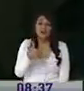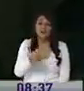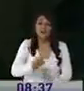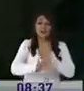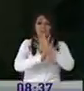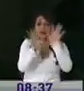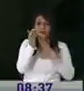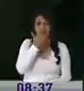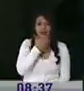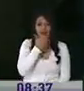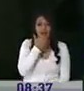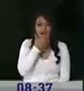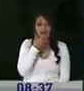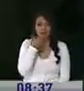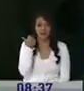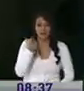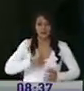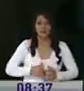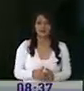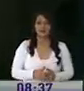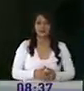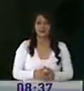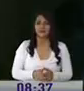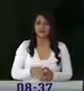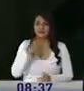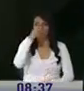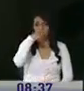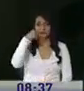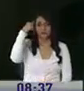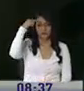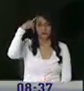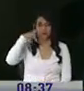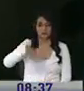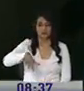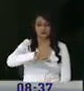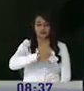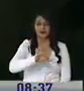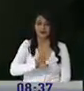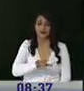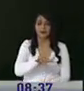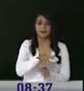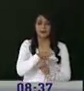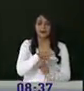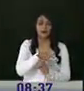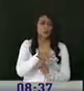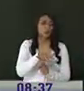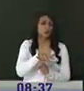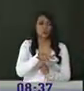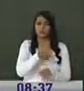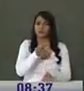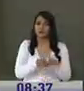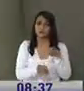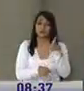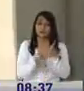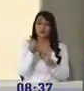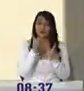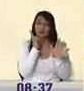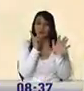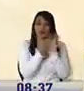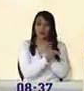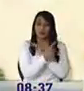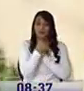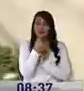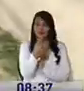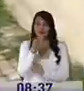vaya calentando como tú lo has dicho aquí en el sector de carapungo en la etapa e hay un parque en muy mal estado la ciudadanía denuncia que hace aproximadamente